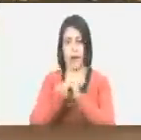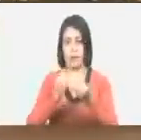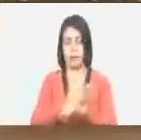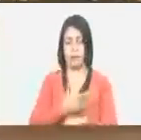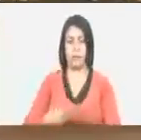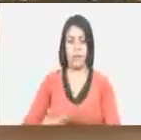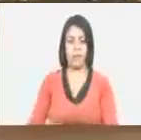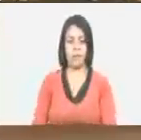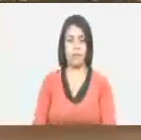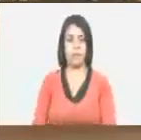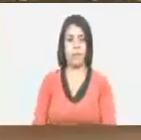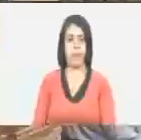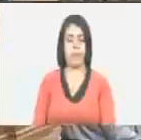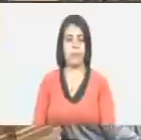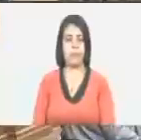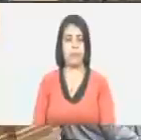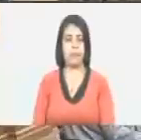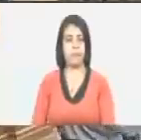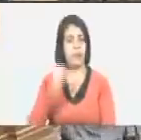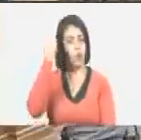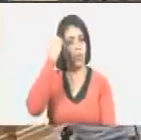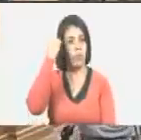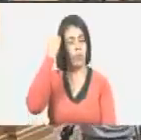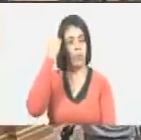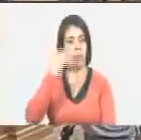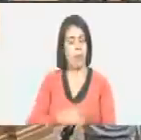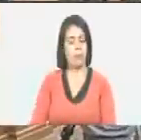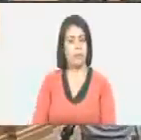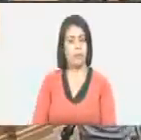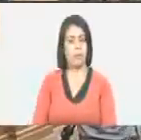todo, ciudadano presidente. En consideración,